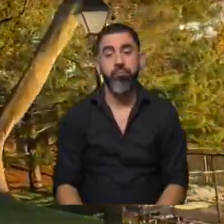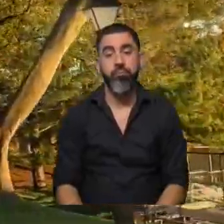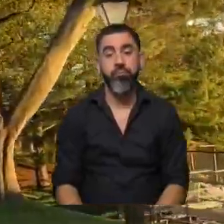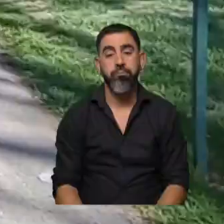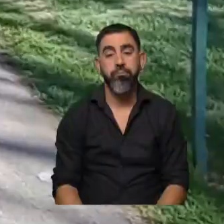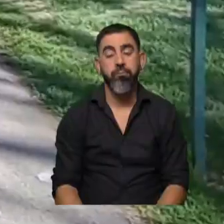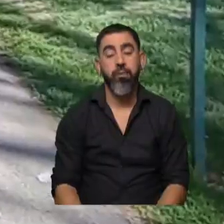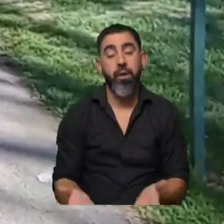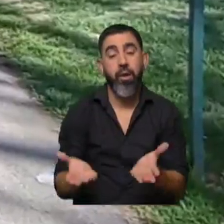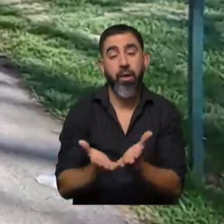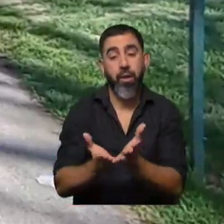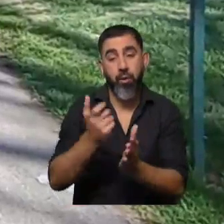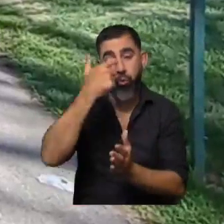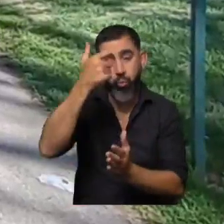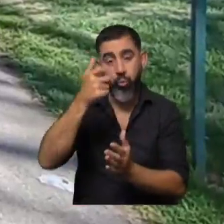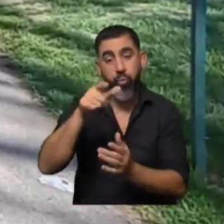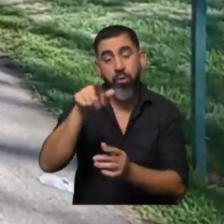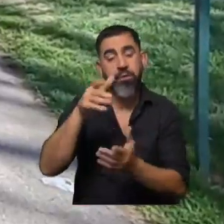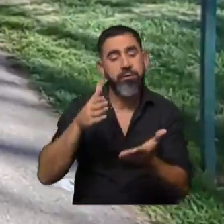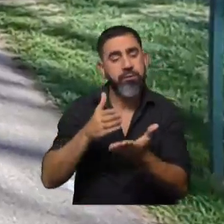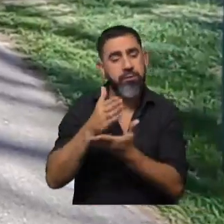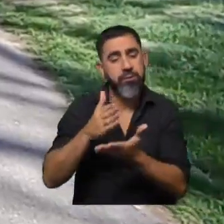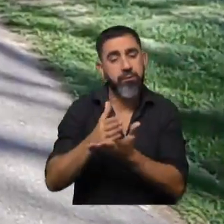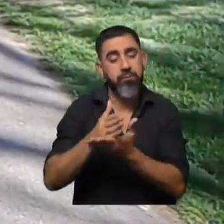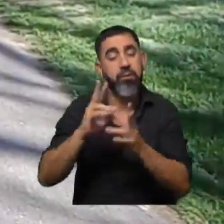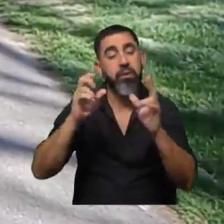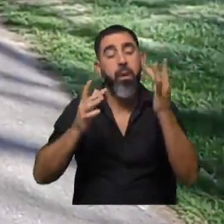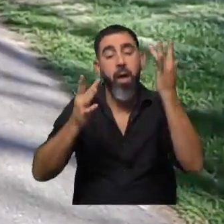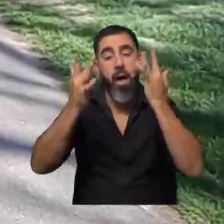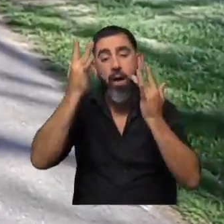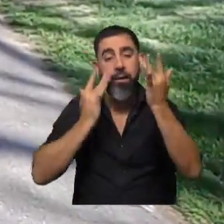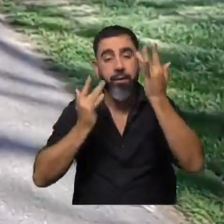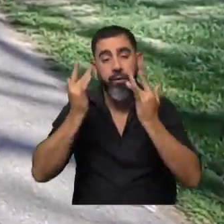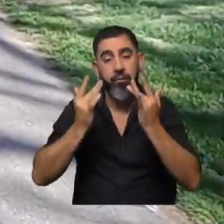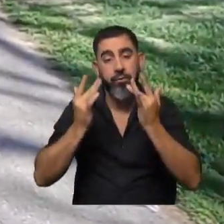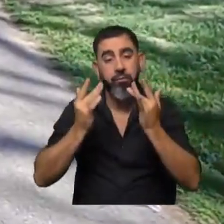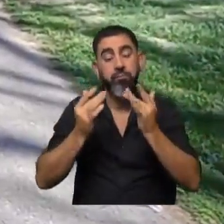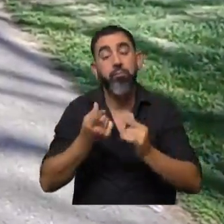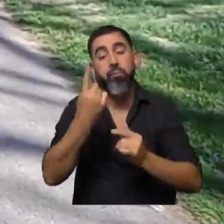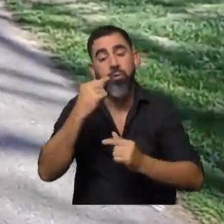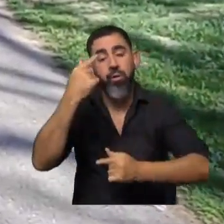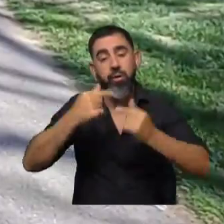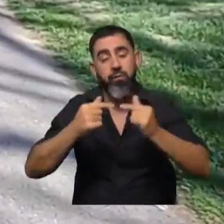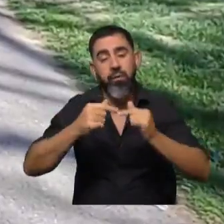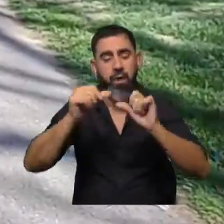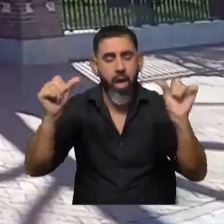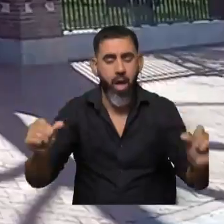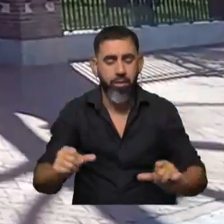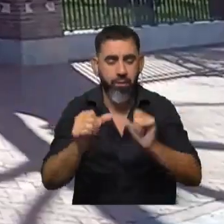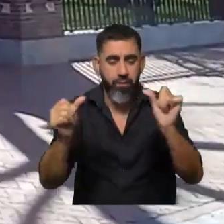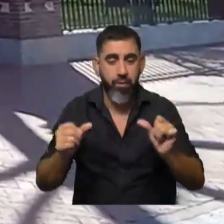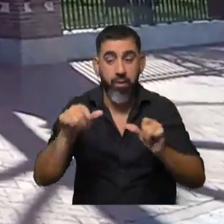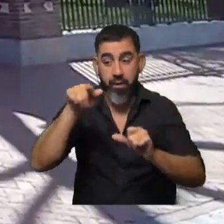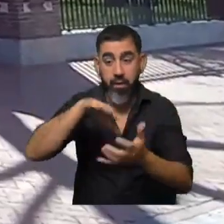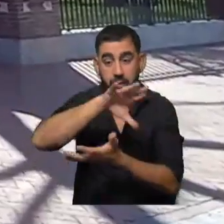Además de su carrera científica, Ignacio siempre ha cultivado una veta artística que lo ha llevado a transitar diferentes disciplinas. En